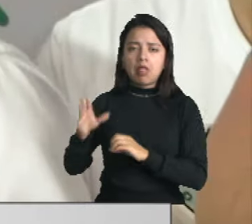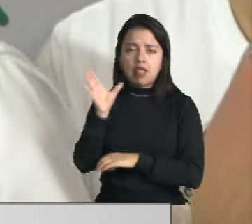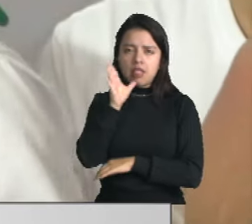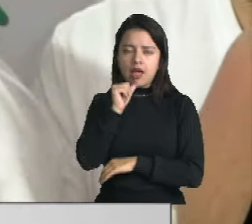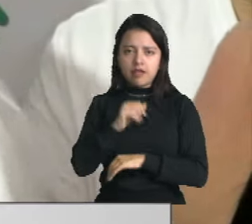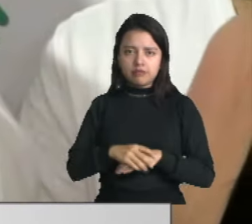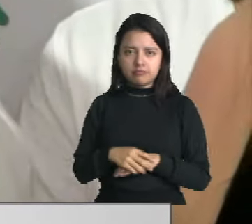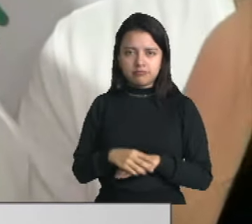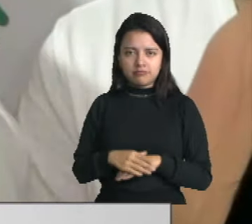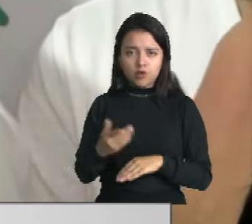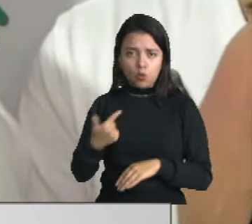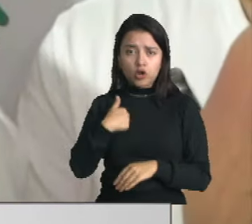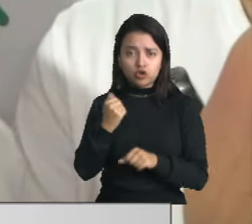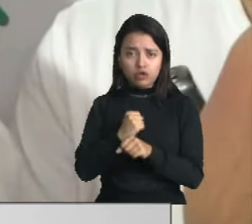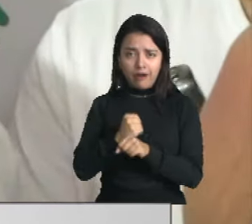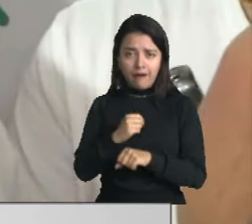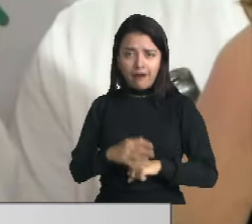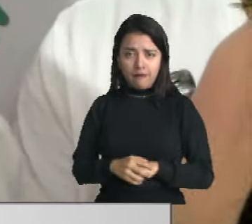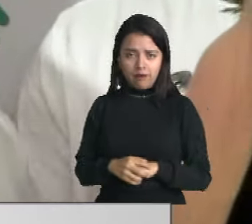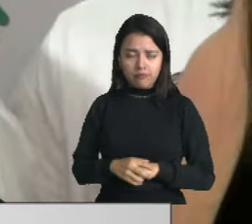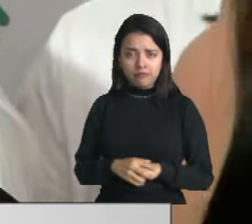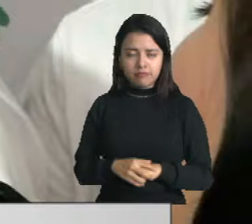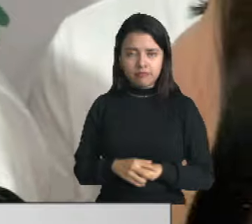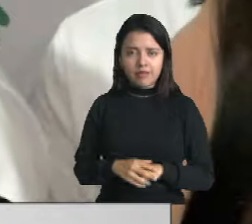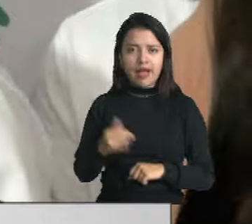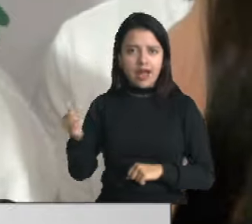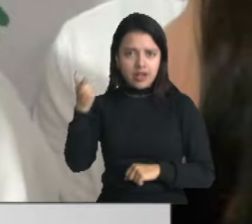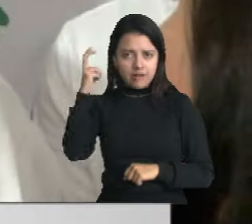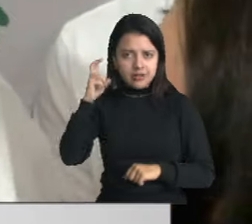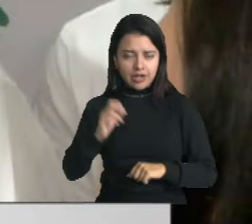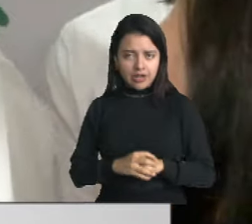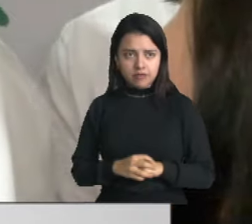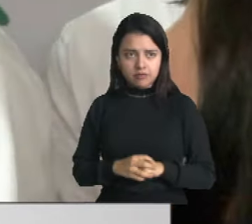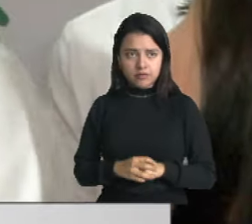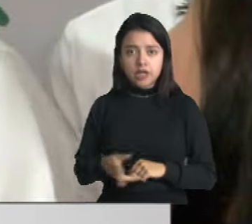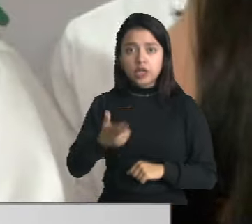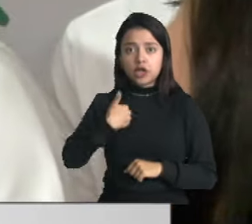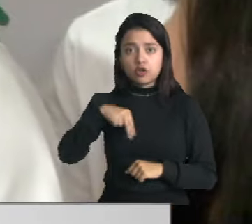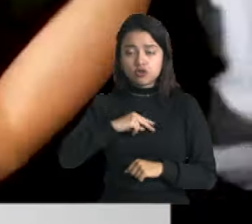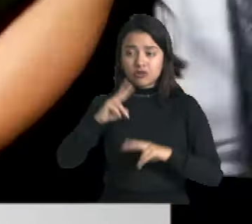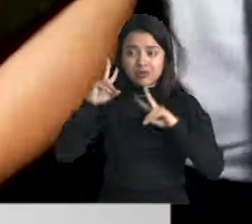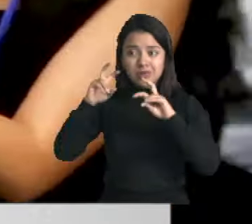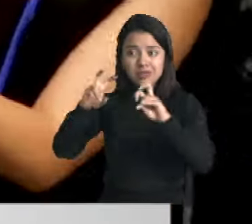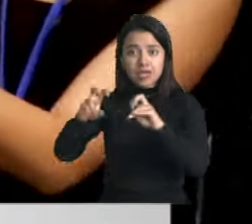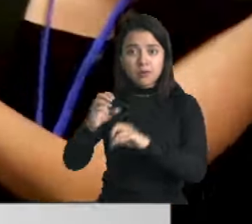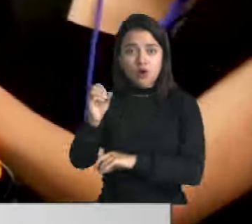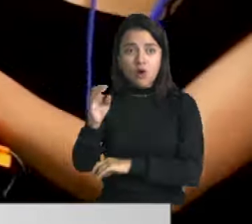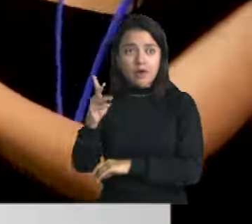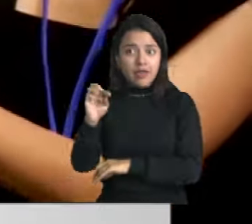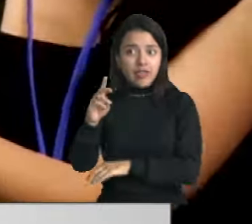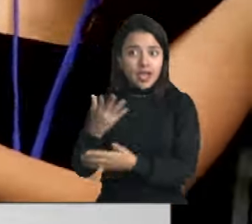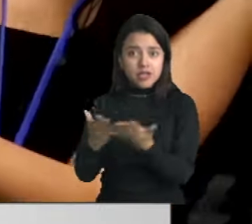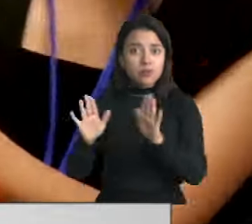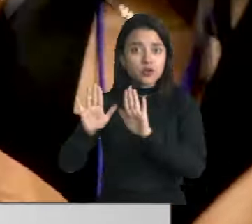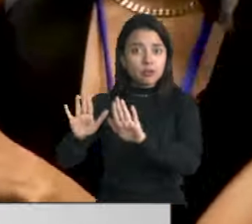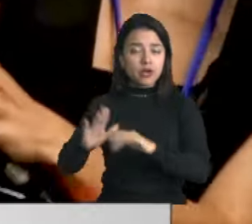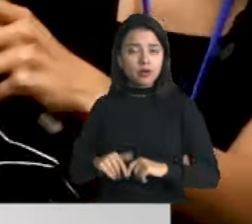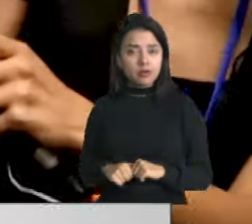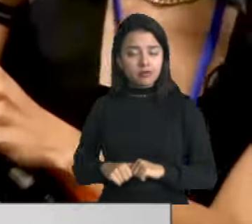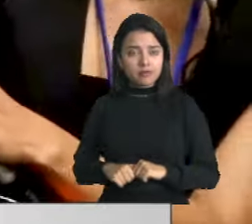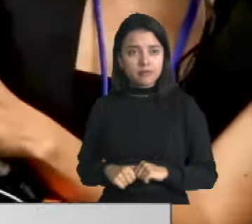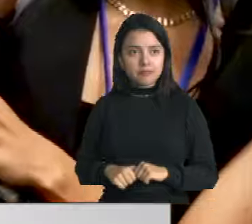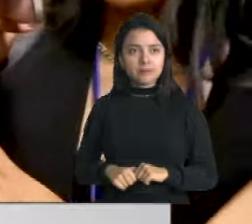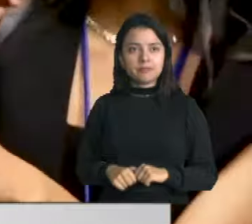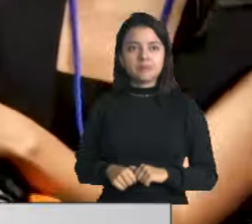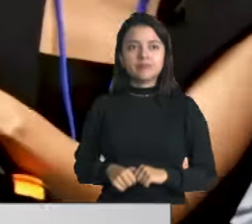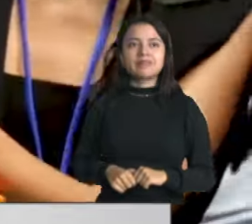llegada. Hicimos un camino importantísimo en Odebrecht, que cerró la brecha de Odebrecht. También criticó Barbosa la política de